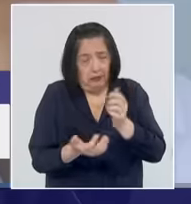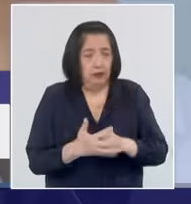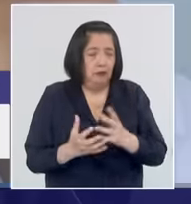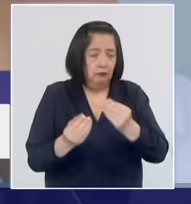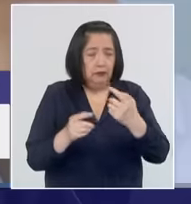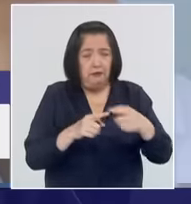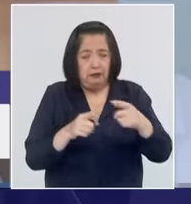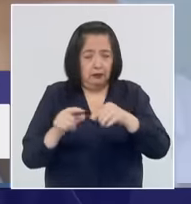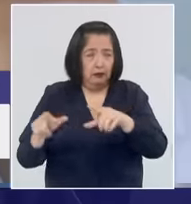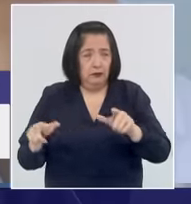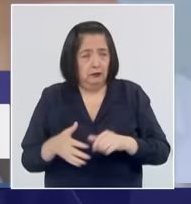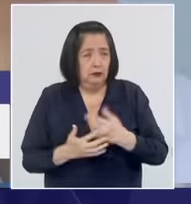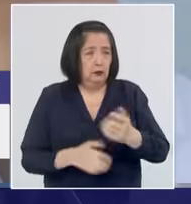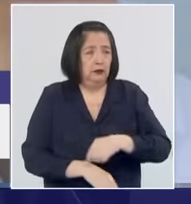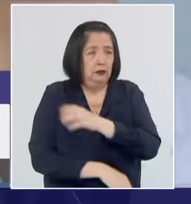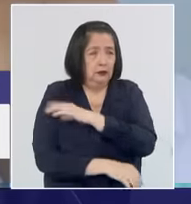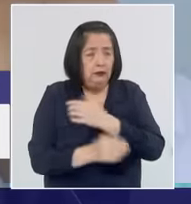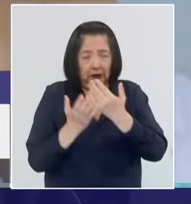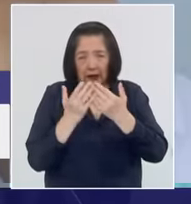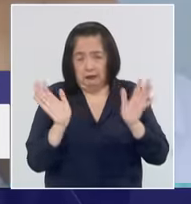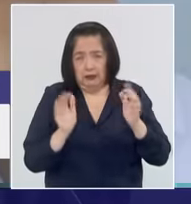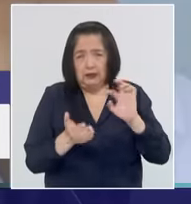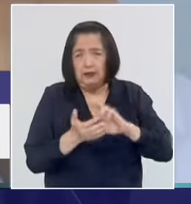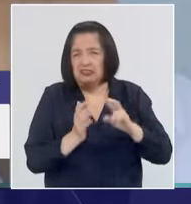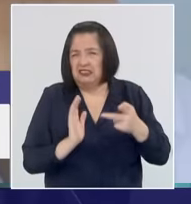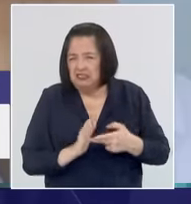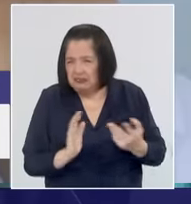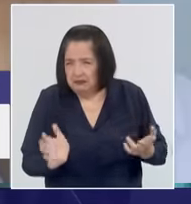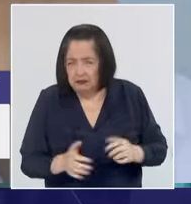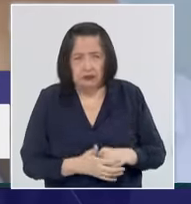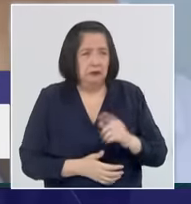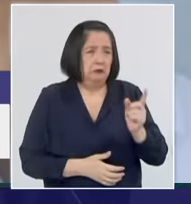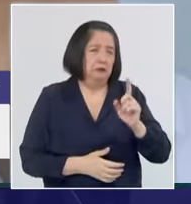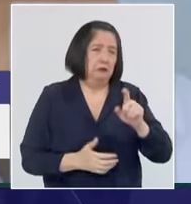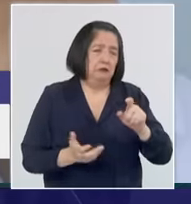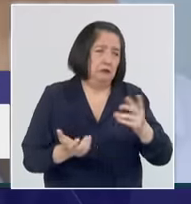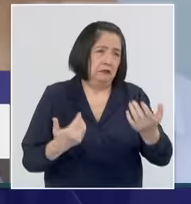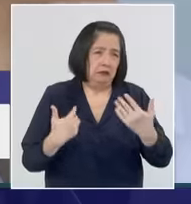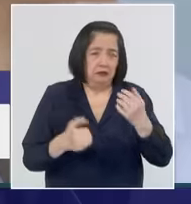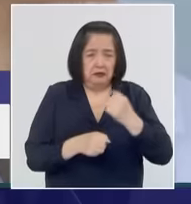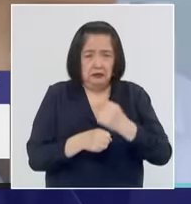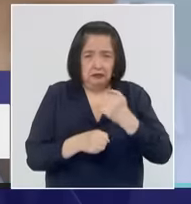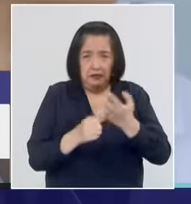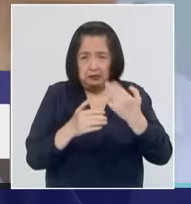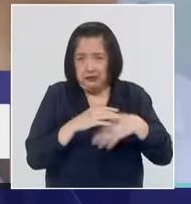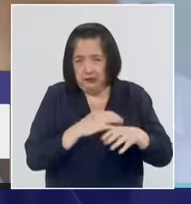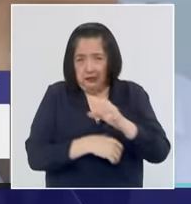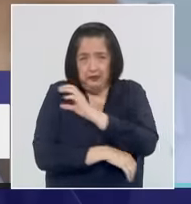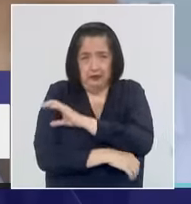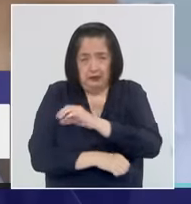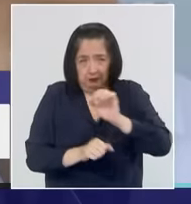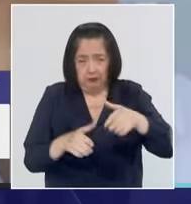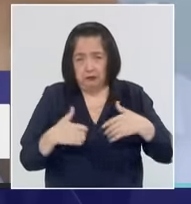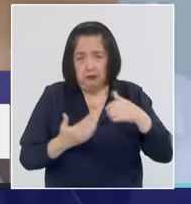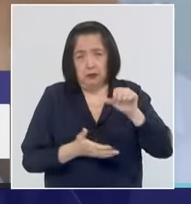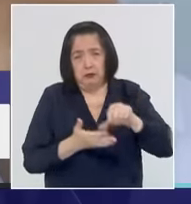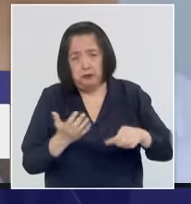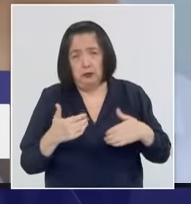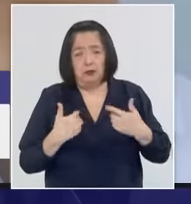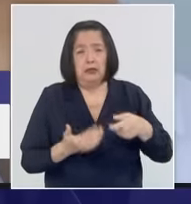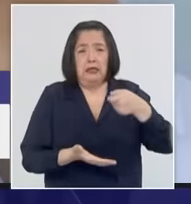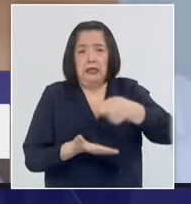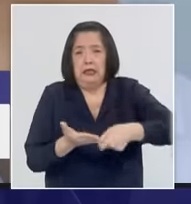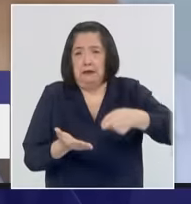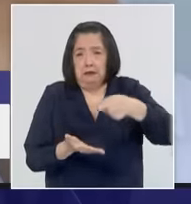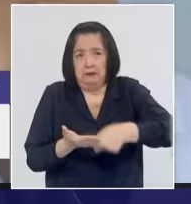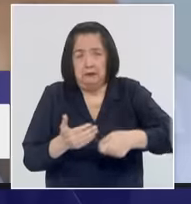en muchos lados, estas clínicas llamadas clínicas abiertas. ¿Eso qué significa? Que no necesariamente tienes que trabajar dentro de la clínica para poder operar. Tú puedes